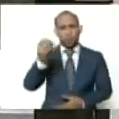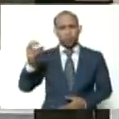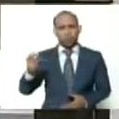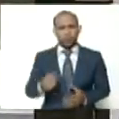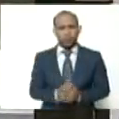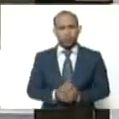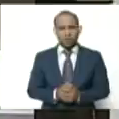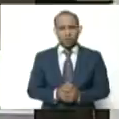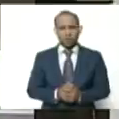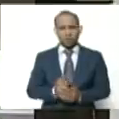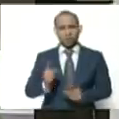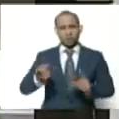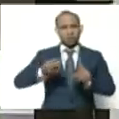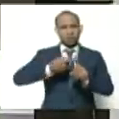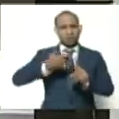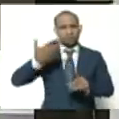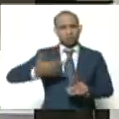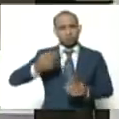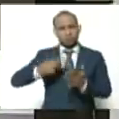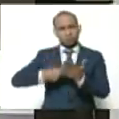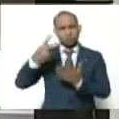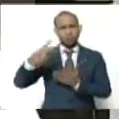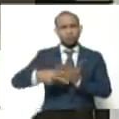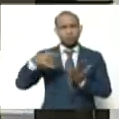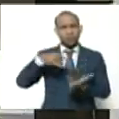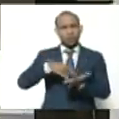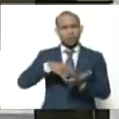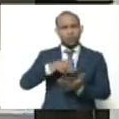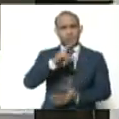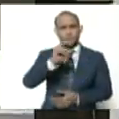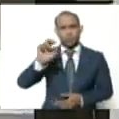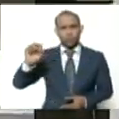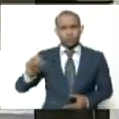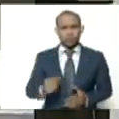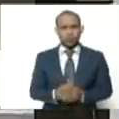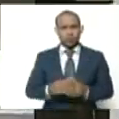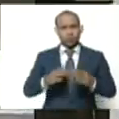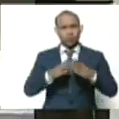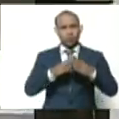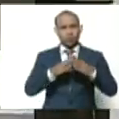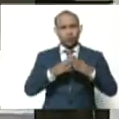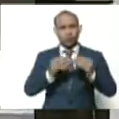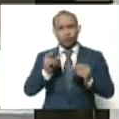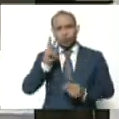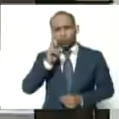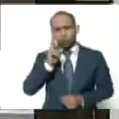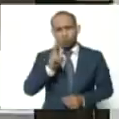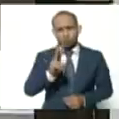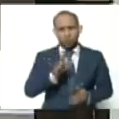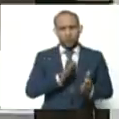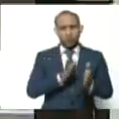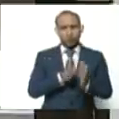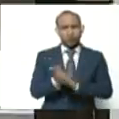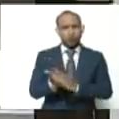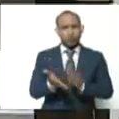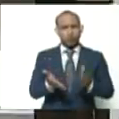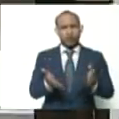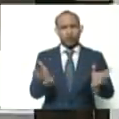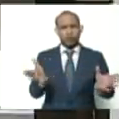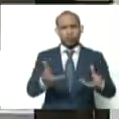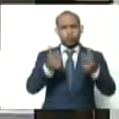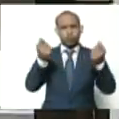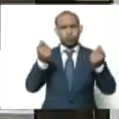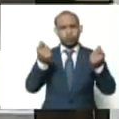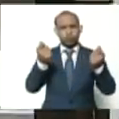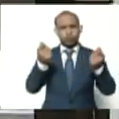Las prioridades del Plan Carabobo 200. Todo lo que tiene que ver con la recuperación de los servicios públicos.